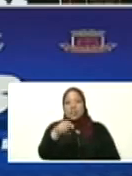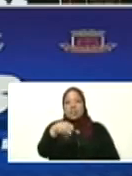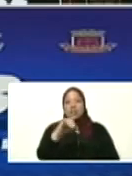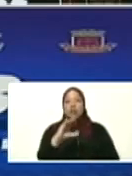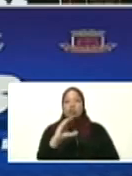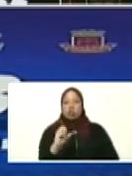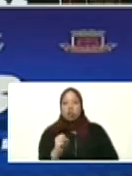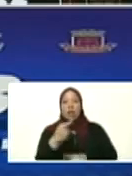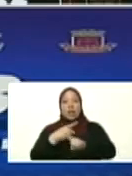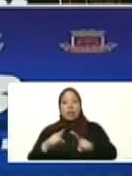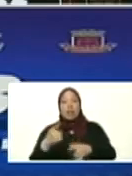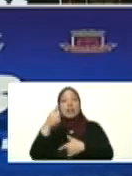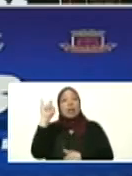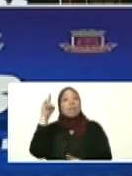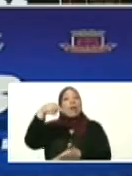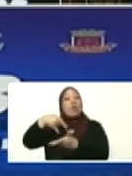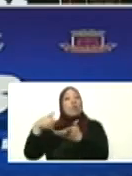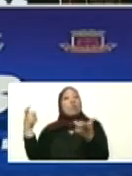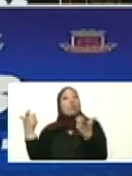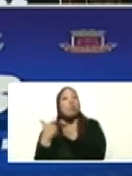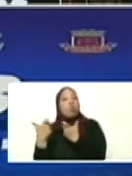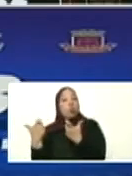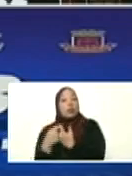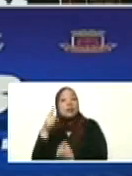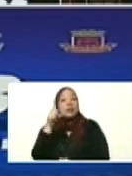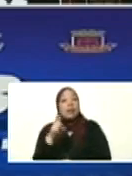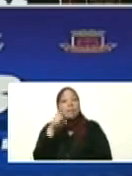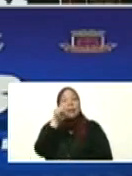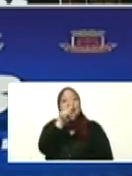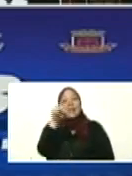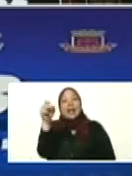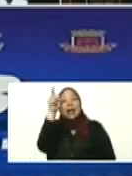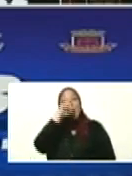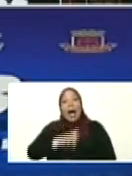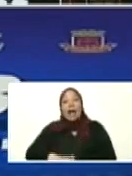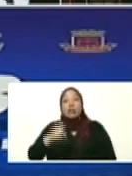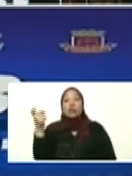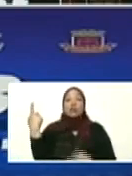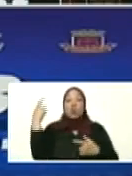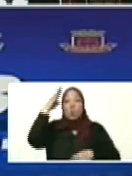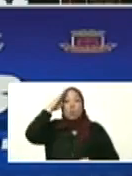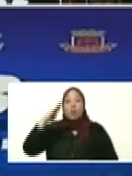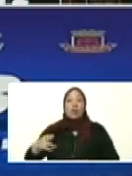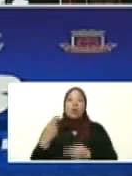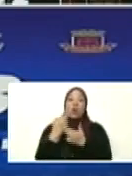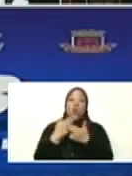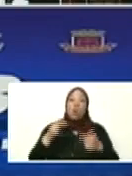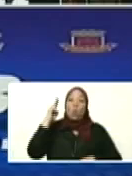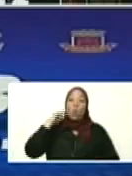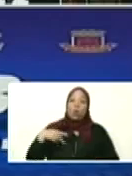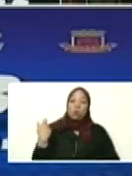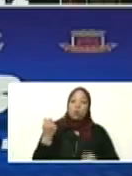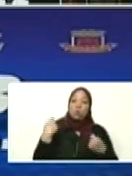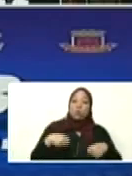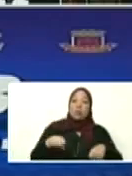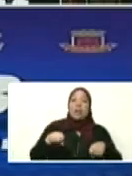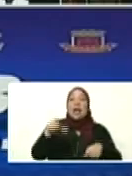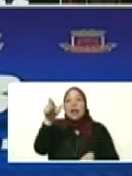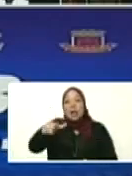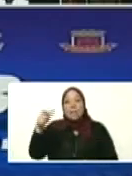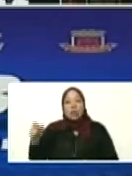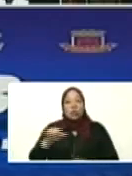centenario de la aviación militar bolivariana y pase a la reserva activa de los